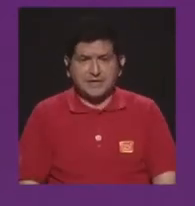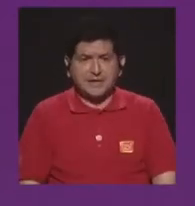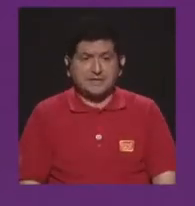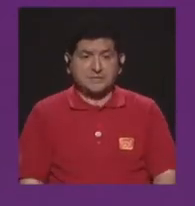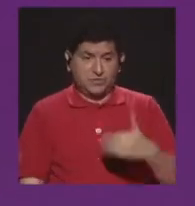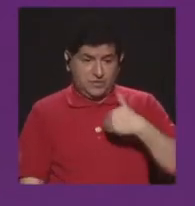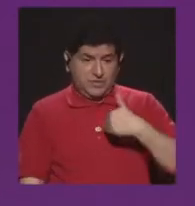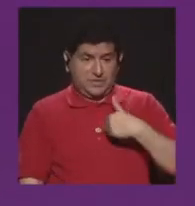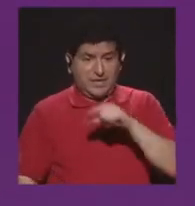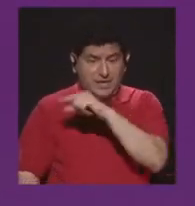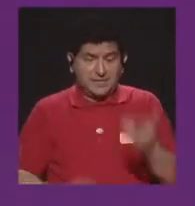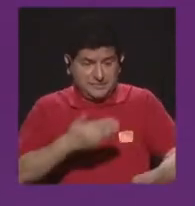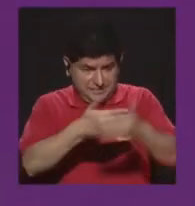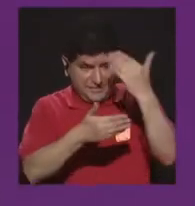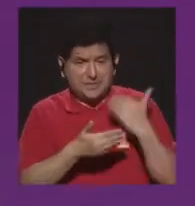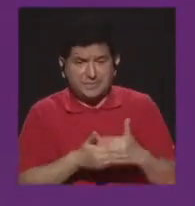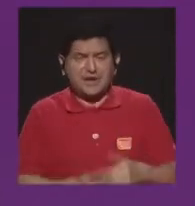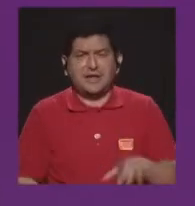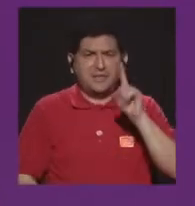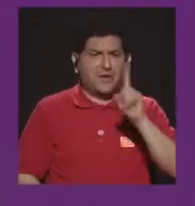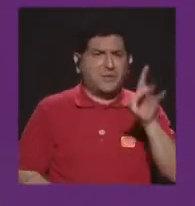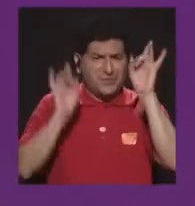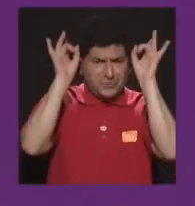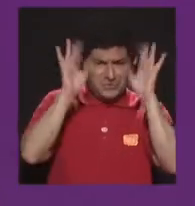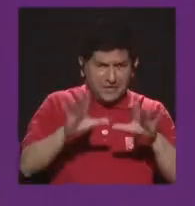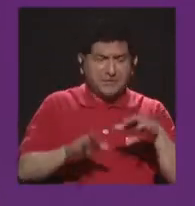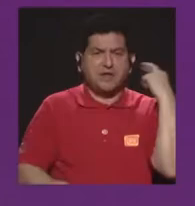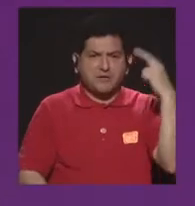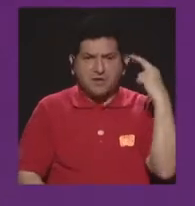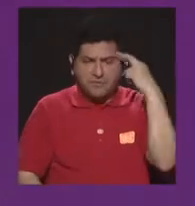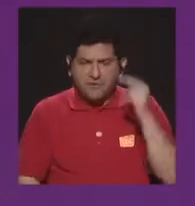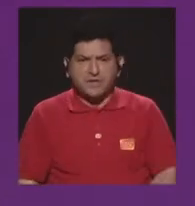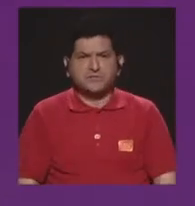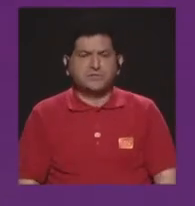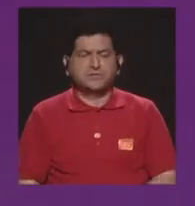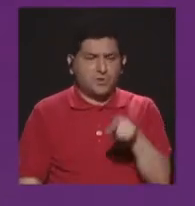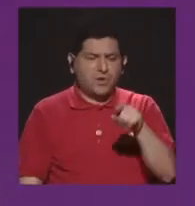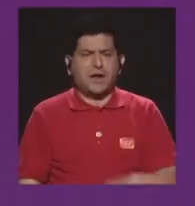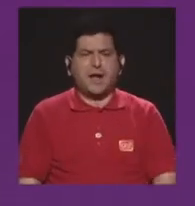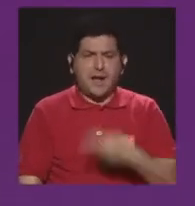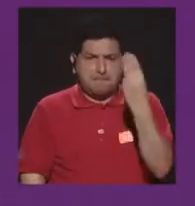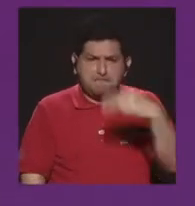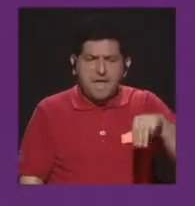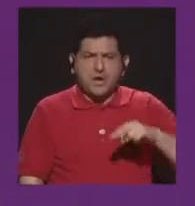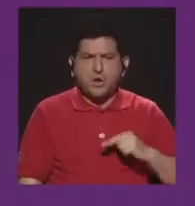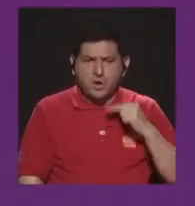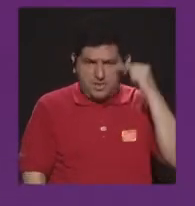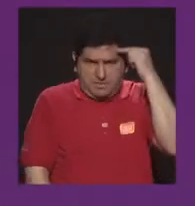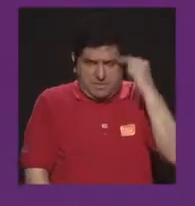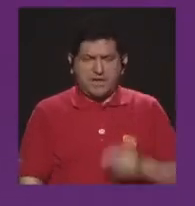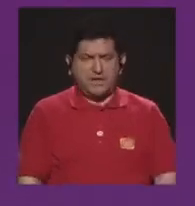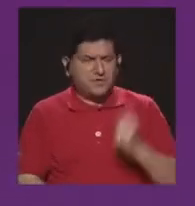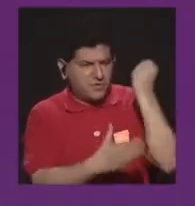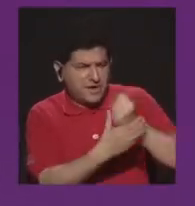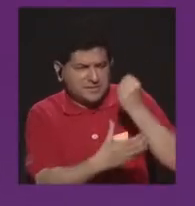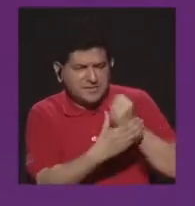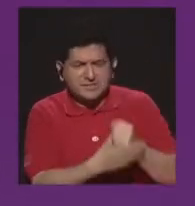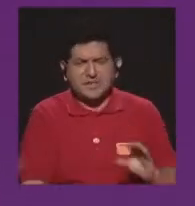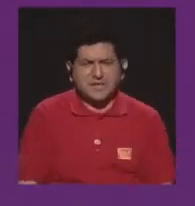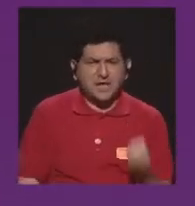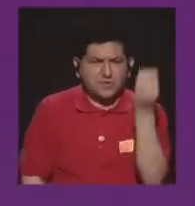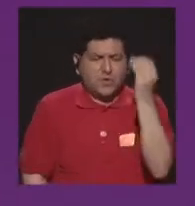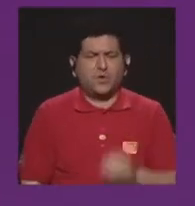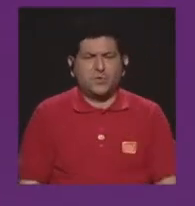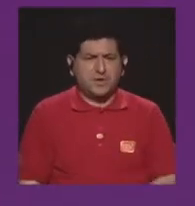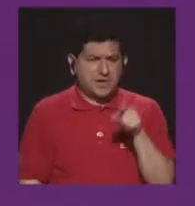acabamos de tener la semana pasada uno terrible que es el que motivó el Miércoles Negro. De feminicidios de adolescentes con muy mal